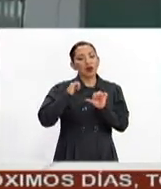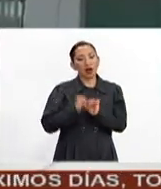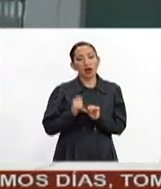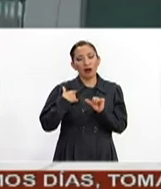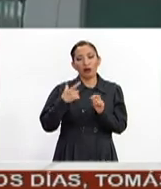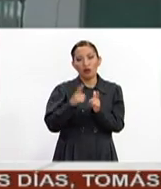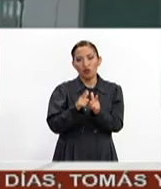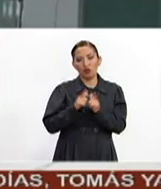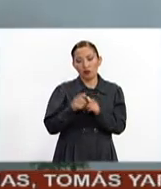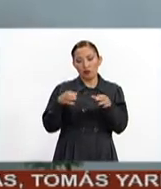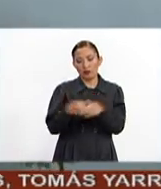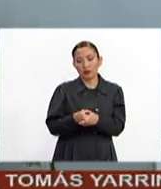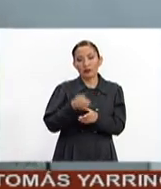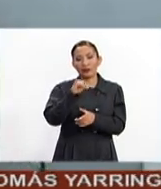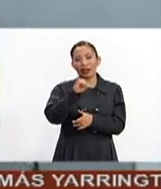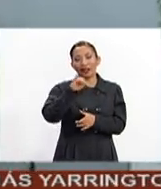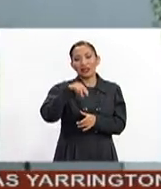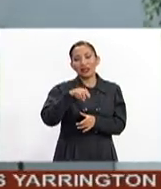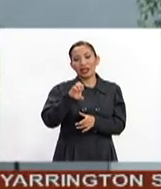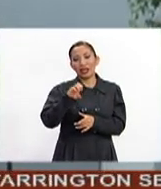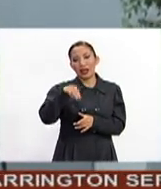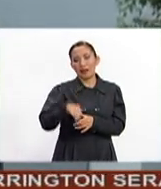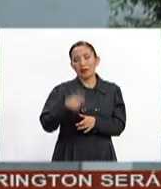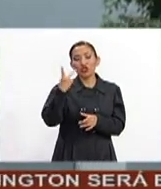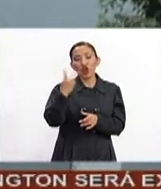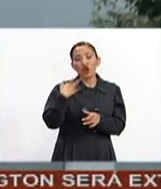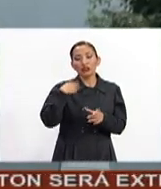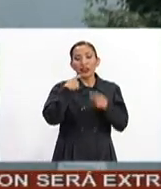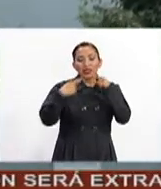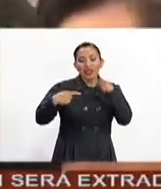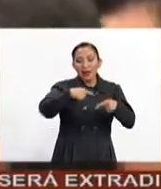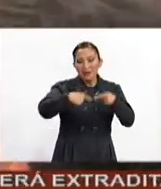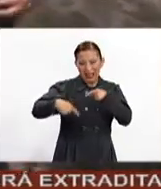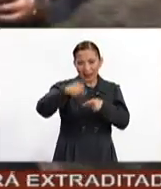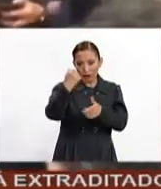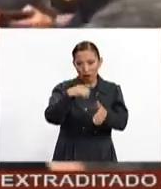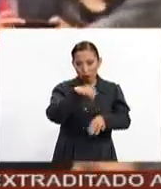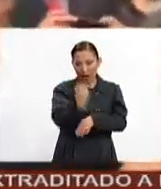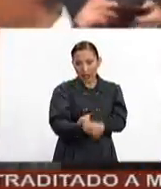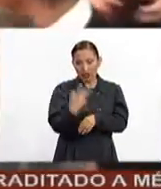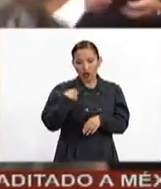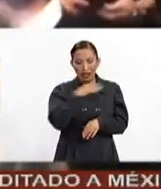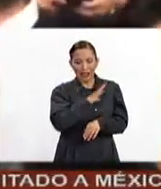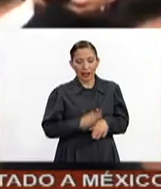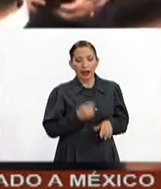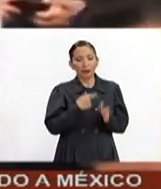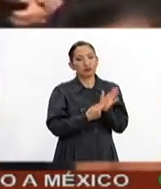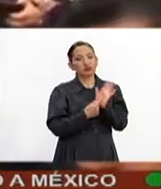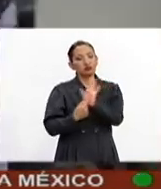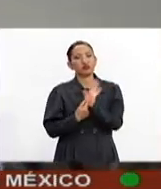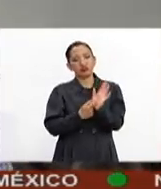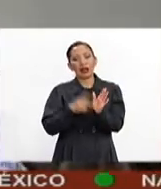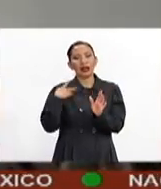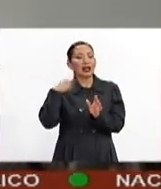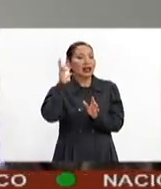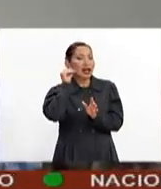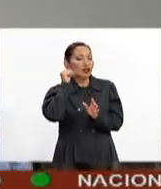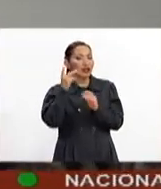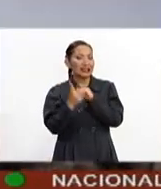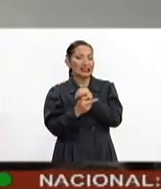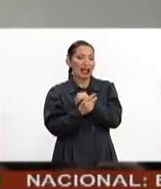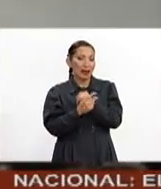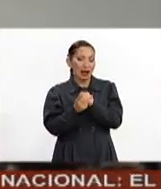elección popular. El IEM organizará dos debates obligatorios entre los candidatos y serán transmitidos por las estaciones de radio y